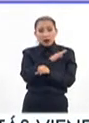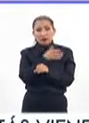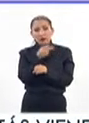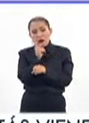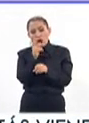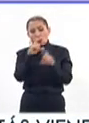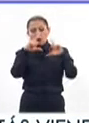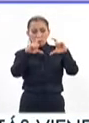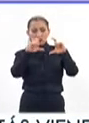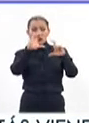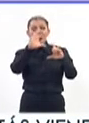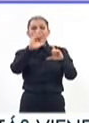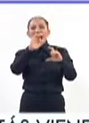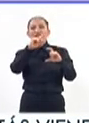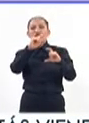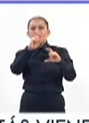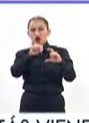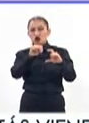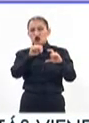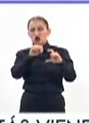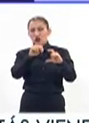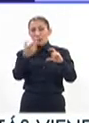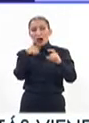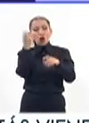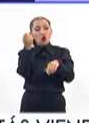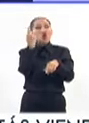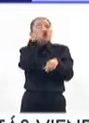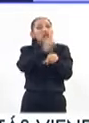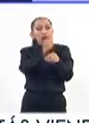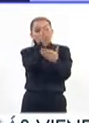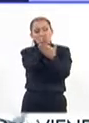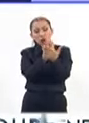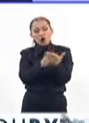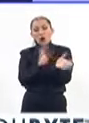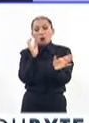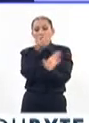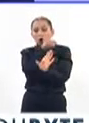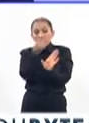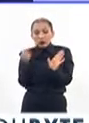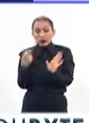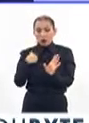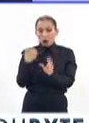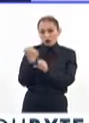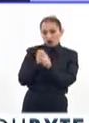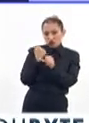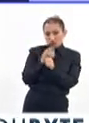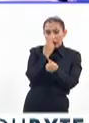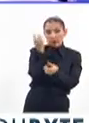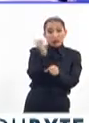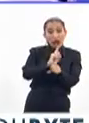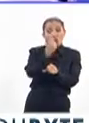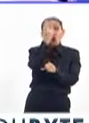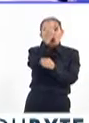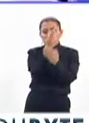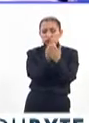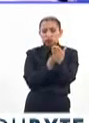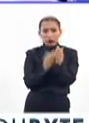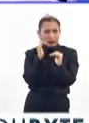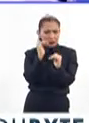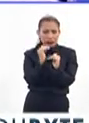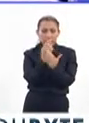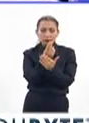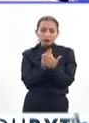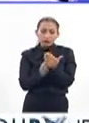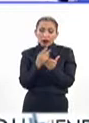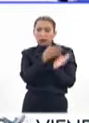ese cartón, sí, pero dibujar todos los días alguno. Es un ejercicio de disciplina. Es un ejercicio de disciplina que me sirve muchísimo porque